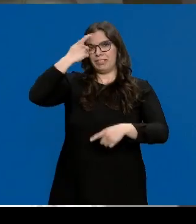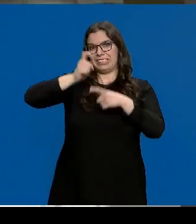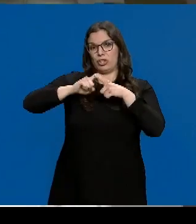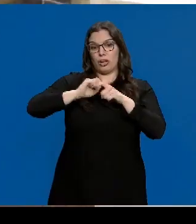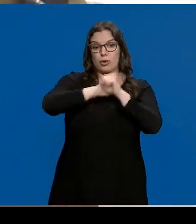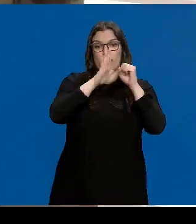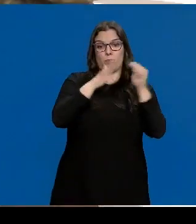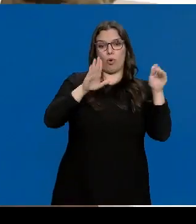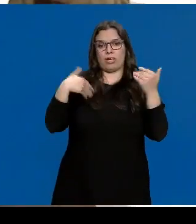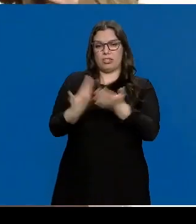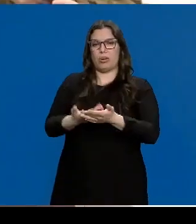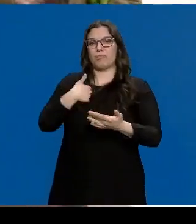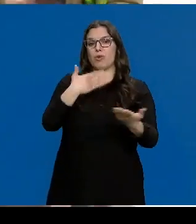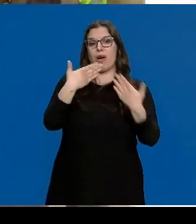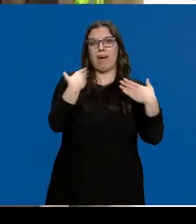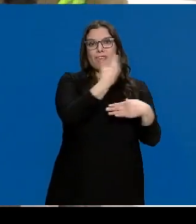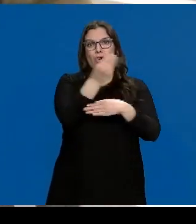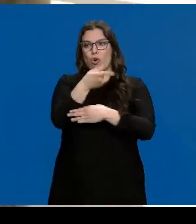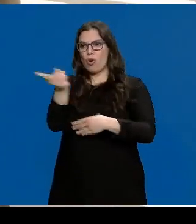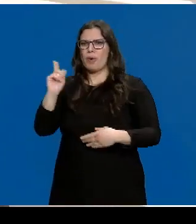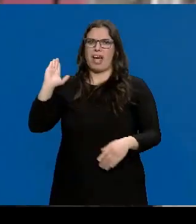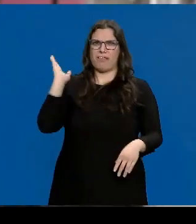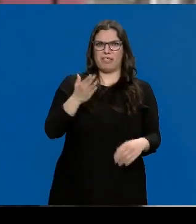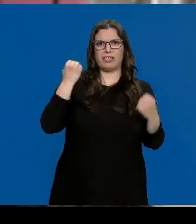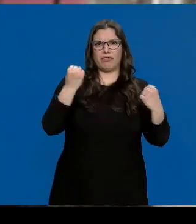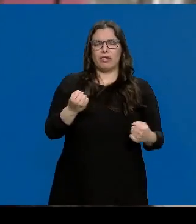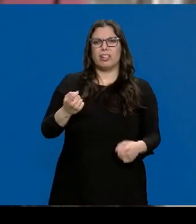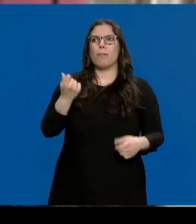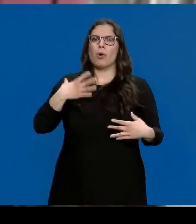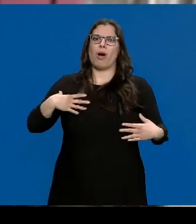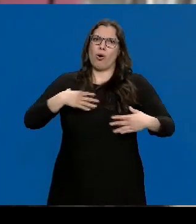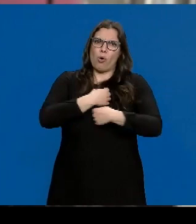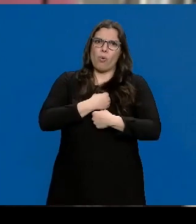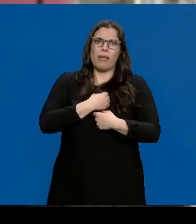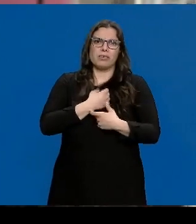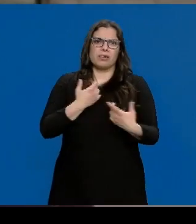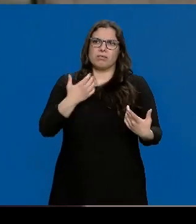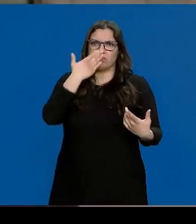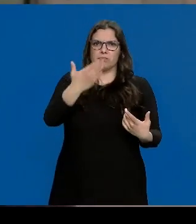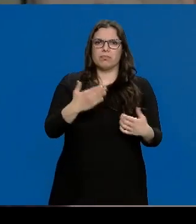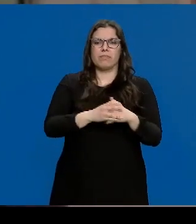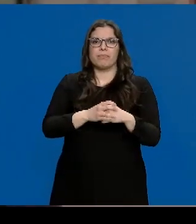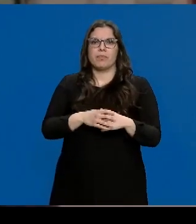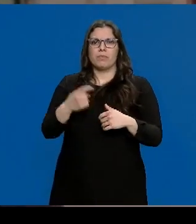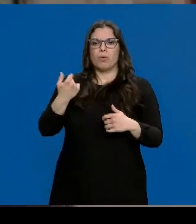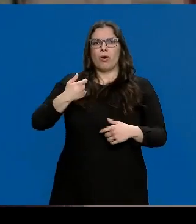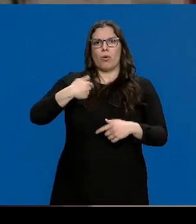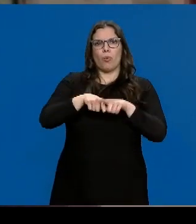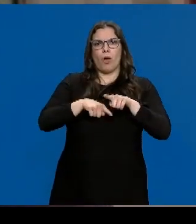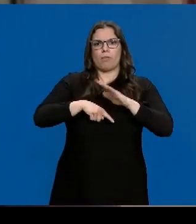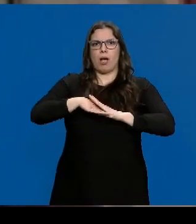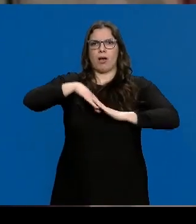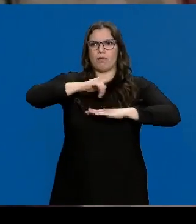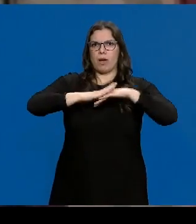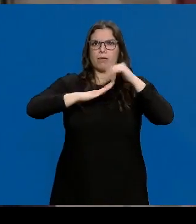empezó la pandemia. Hablo con gente joven y todo y le está afectando mucho. Un poco agobiante. Agobiante, sí. Vas acumulando en la mochila,